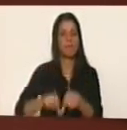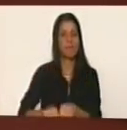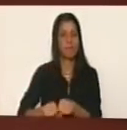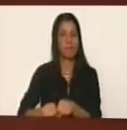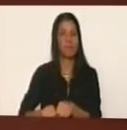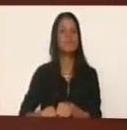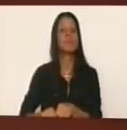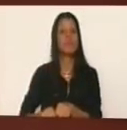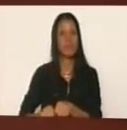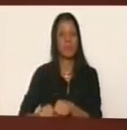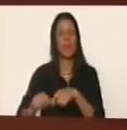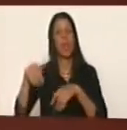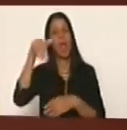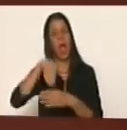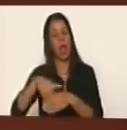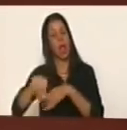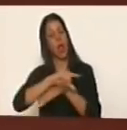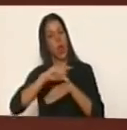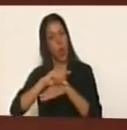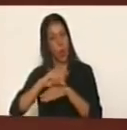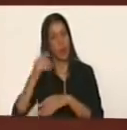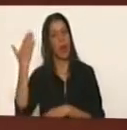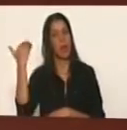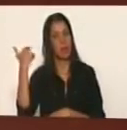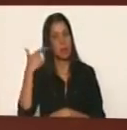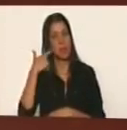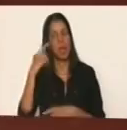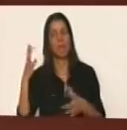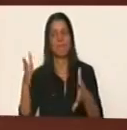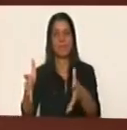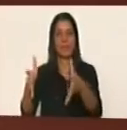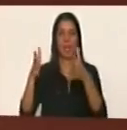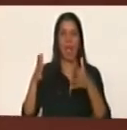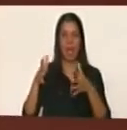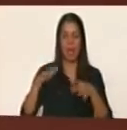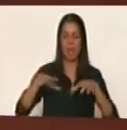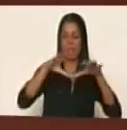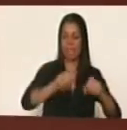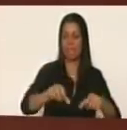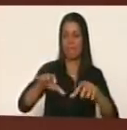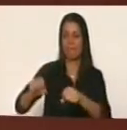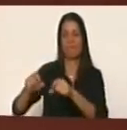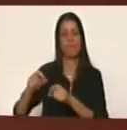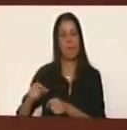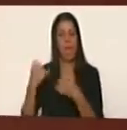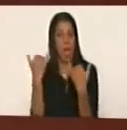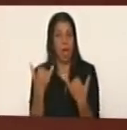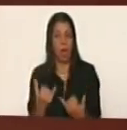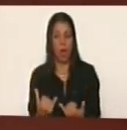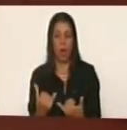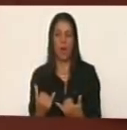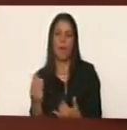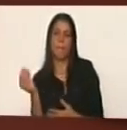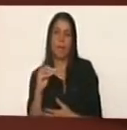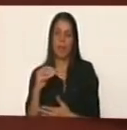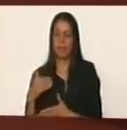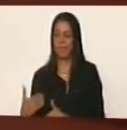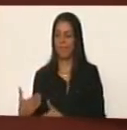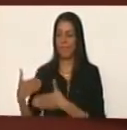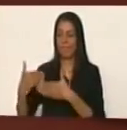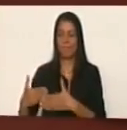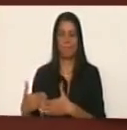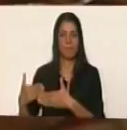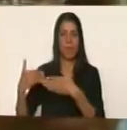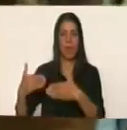de gobernadores y gobernadoras. Ahora tenemos que seguir avanzando. Esta Asamblea Nacional Constituyente, mis camaradas, tiene un